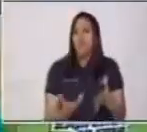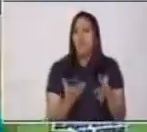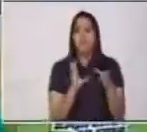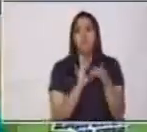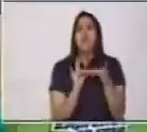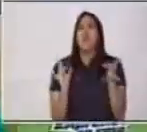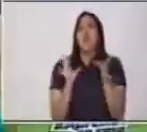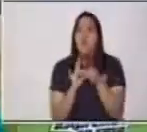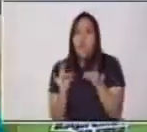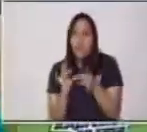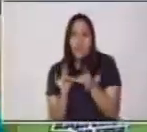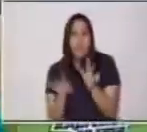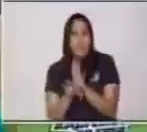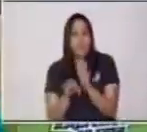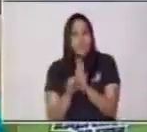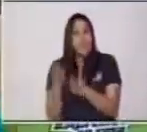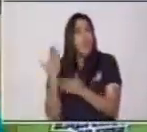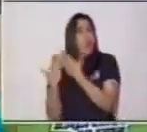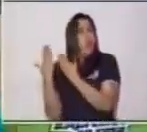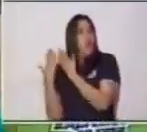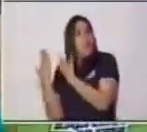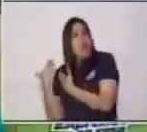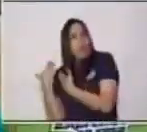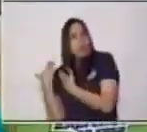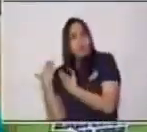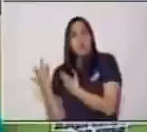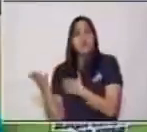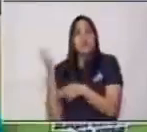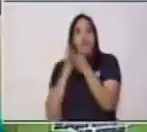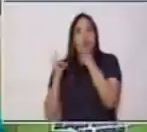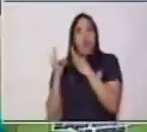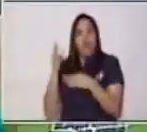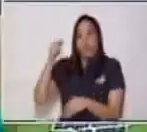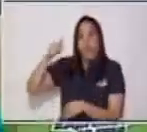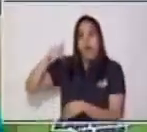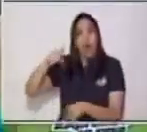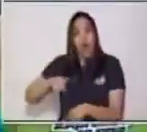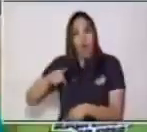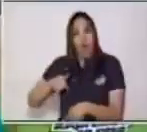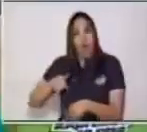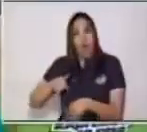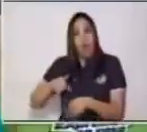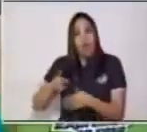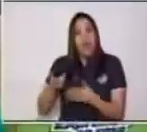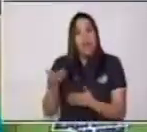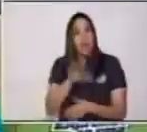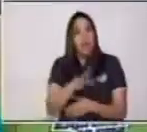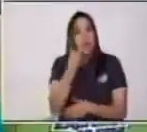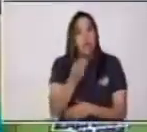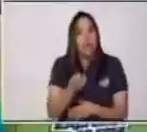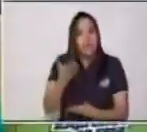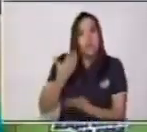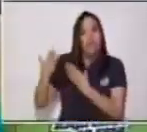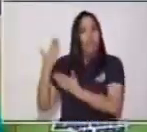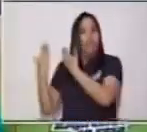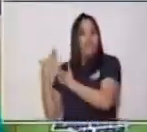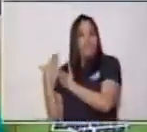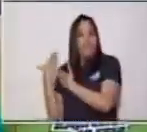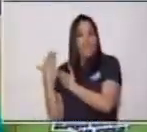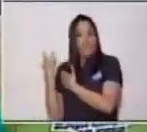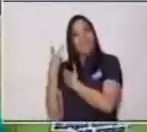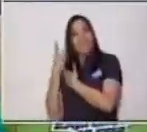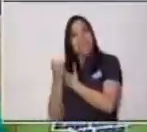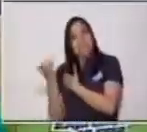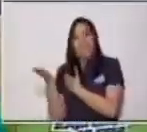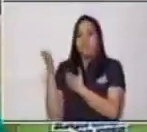redundancia, algo que pasó anteriormente, luego nos cuentan lo que está en el presente, luego regresan al pasado, pero siempre va a tener